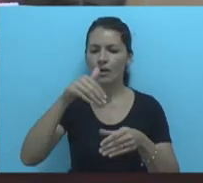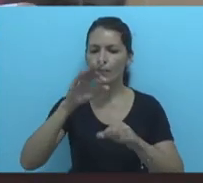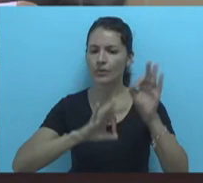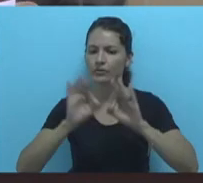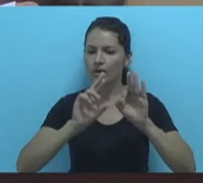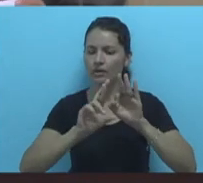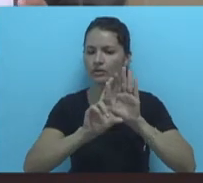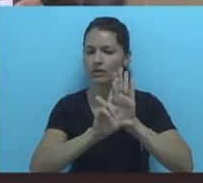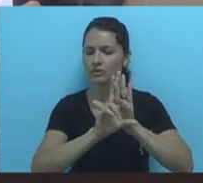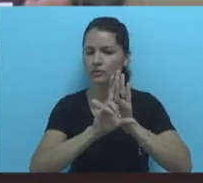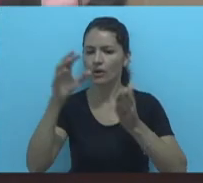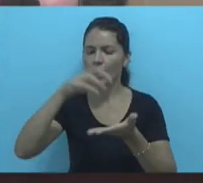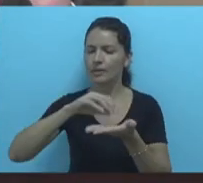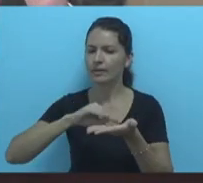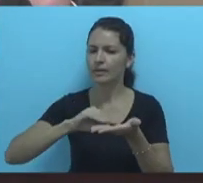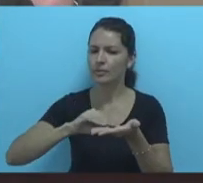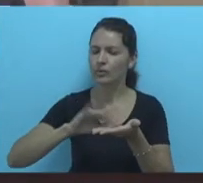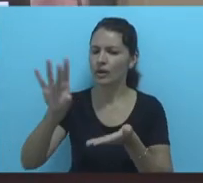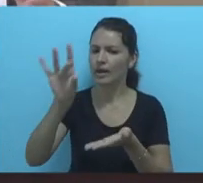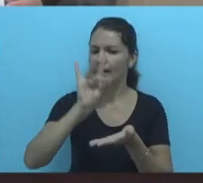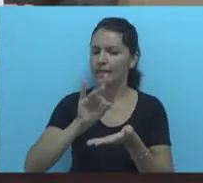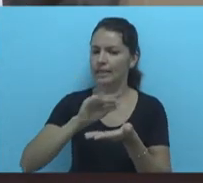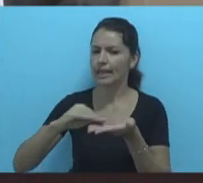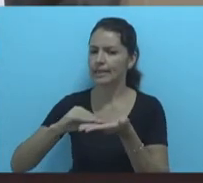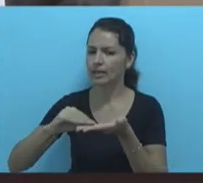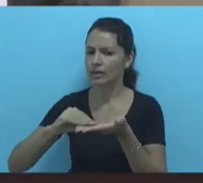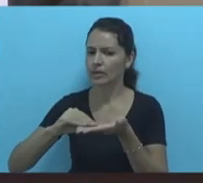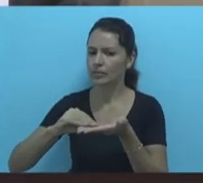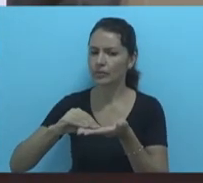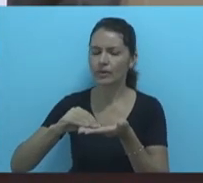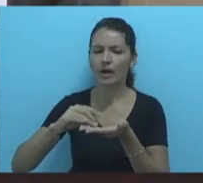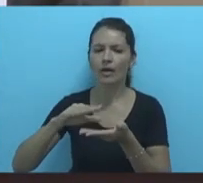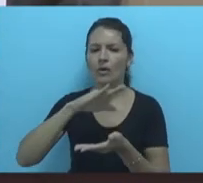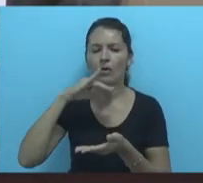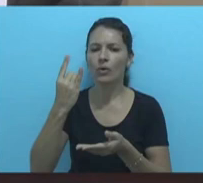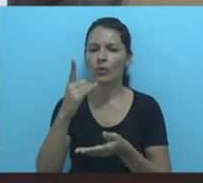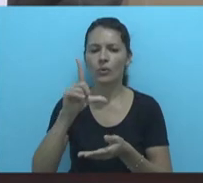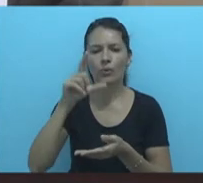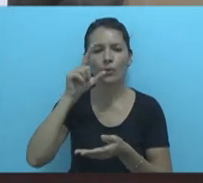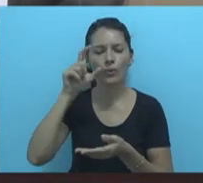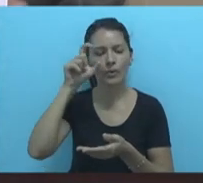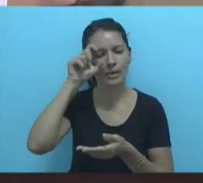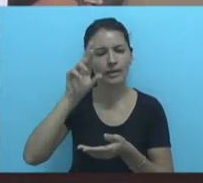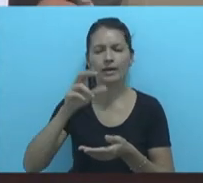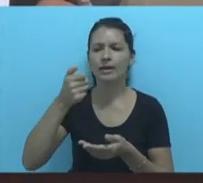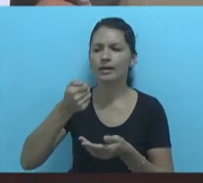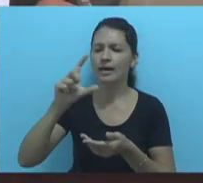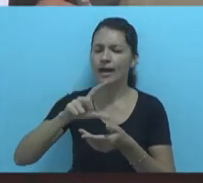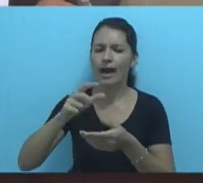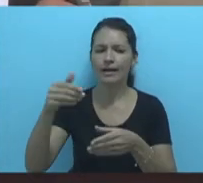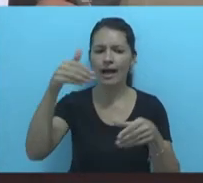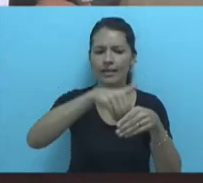donde la Cámara de Diputados de la provincia resuelve designar al señor diputado Sebastián Juleriac como miembro integrante de las siguientes comisiones